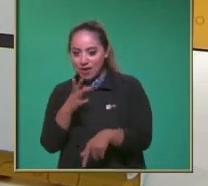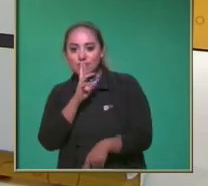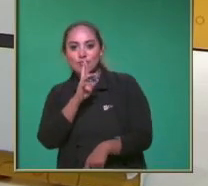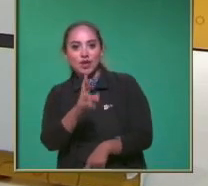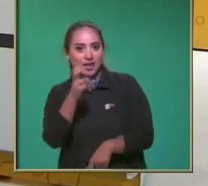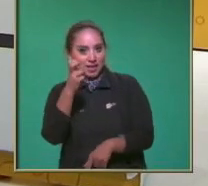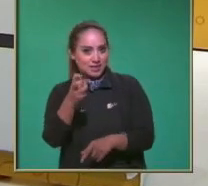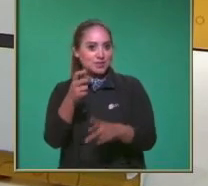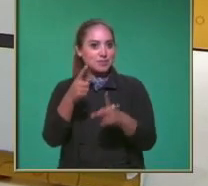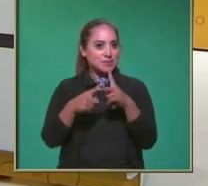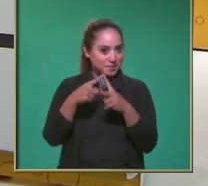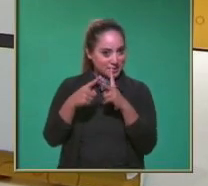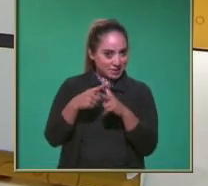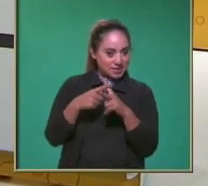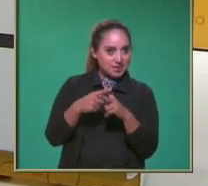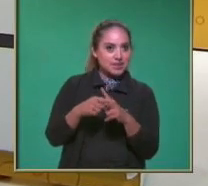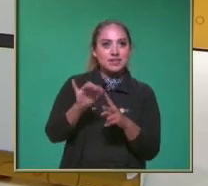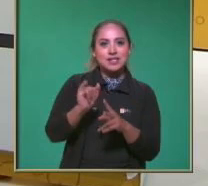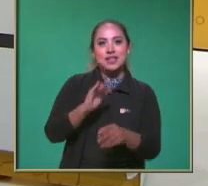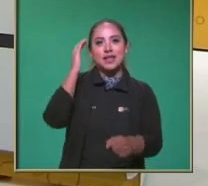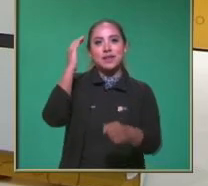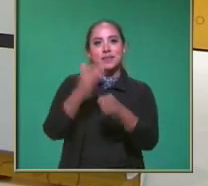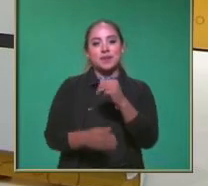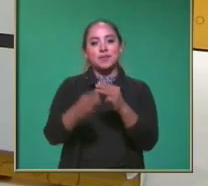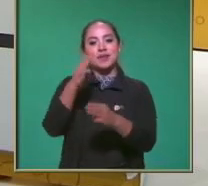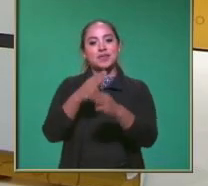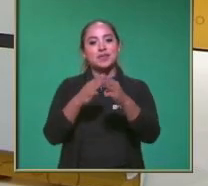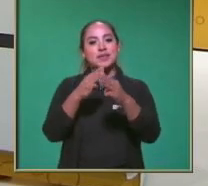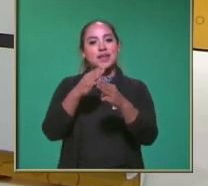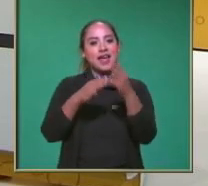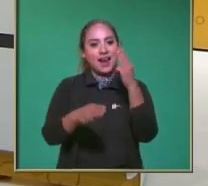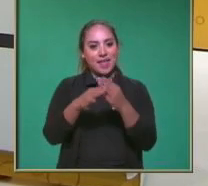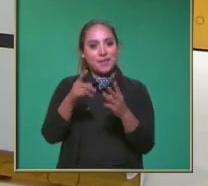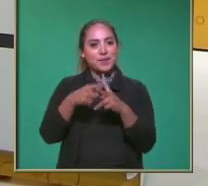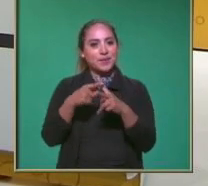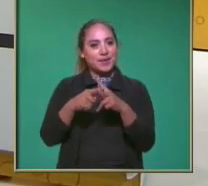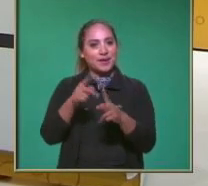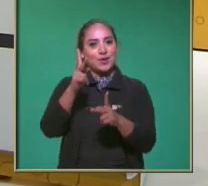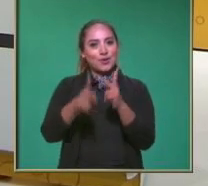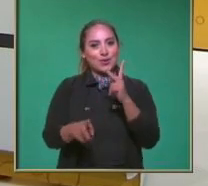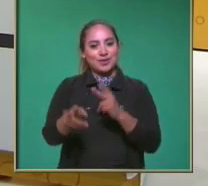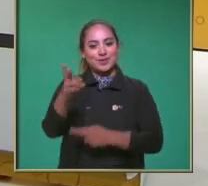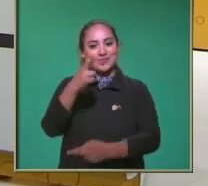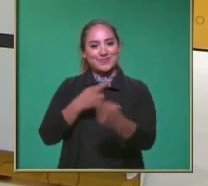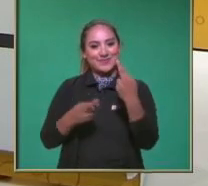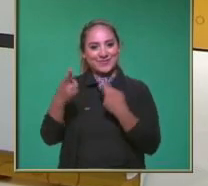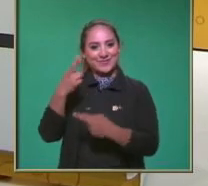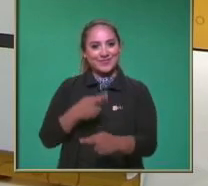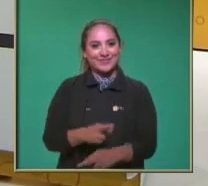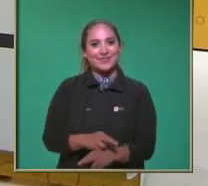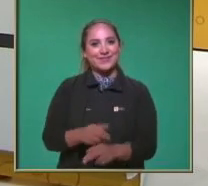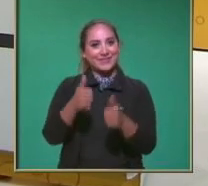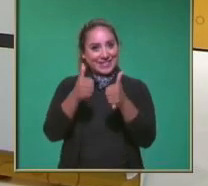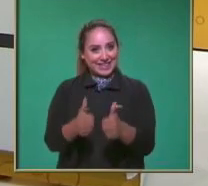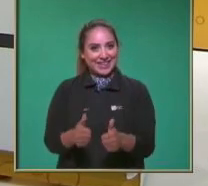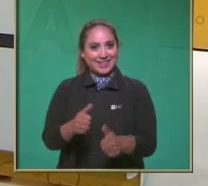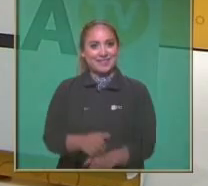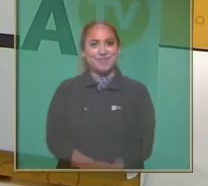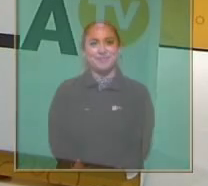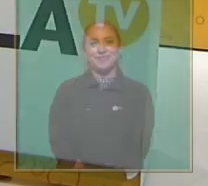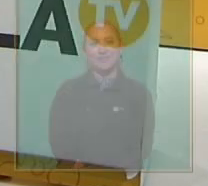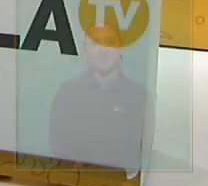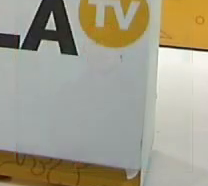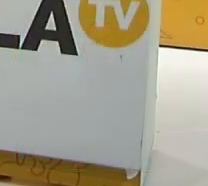situaciones. Así es, con esto terminamos la asignatura de matemáticas. Vamos a ir un corte y regresamos. No te despegues de pantalla.